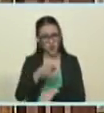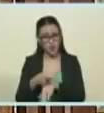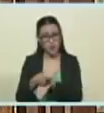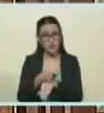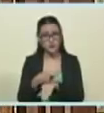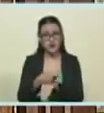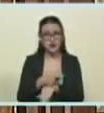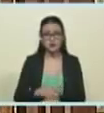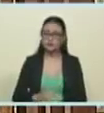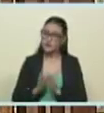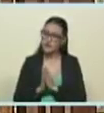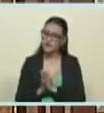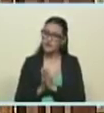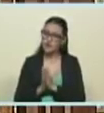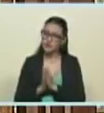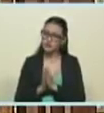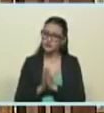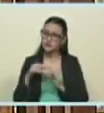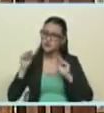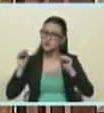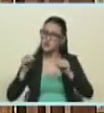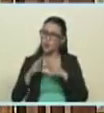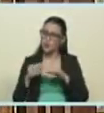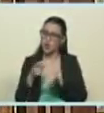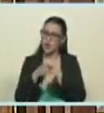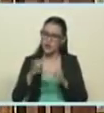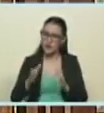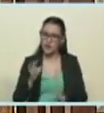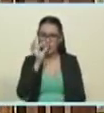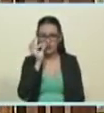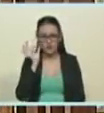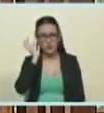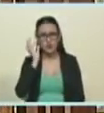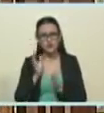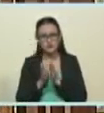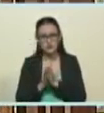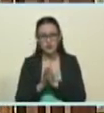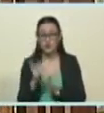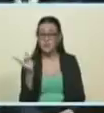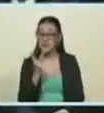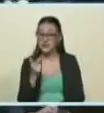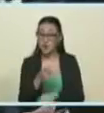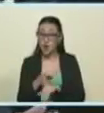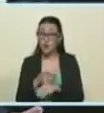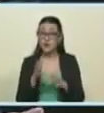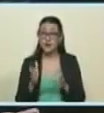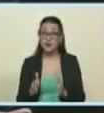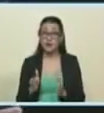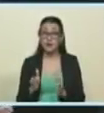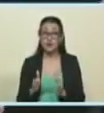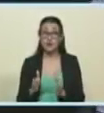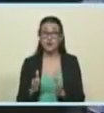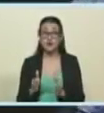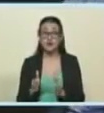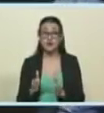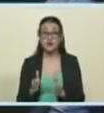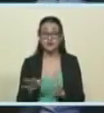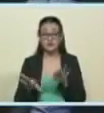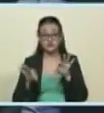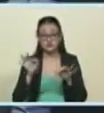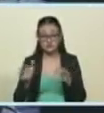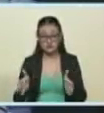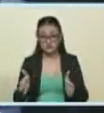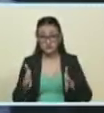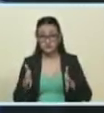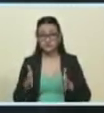Yo les pido a los gobernadores, a las gobernadoras, a los 22 gobernadores y gobernadoras electos,